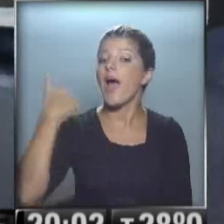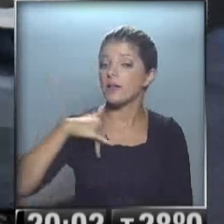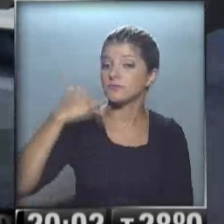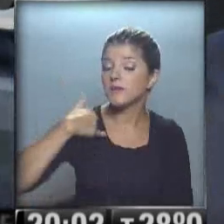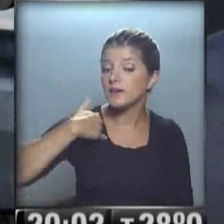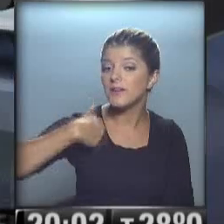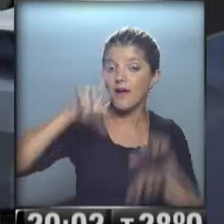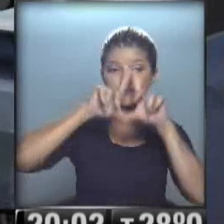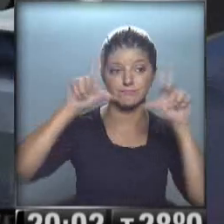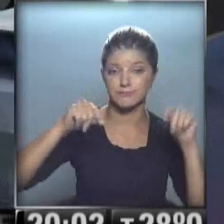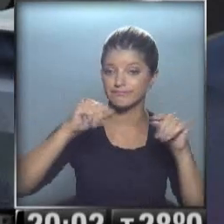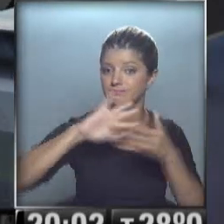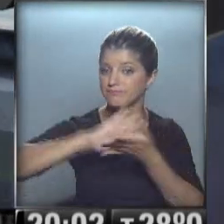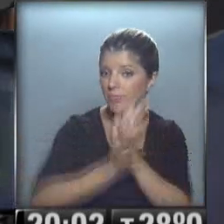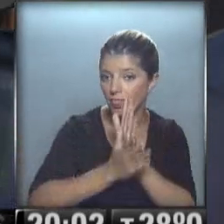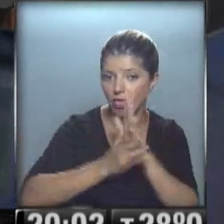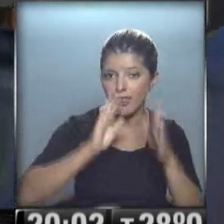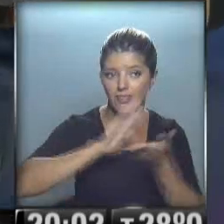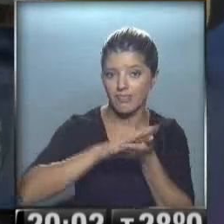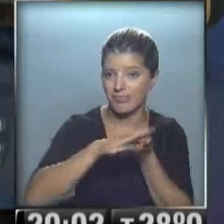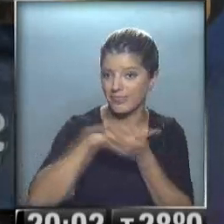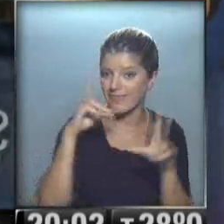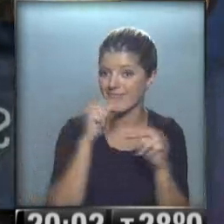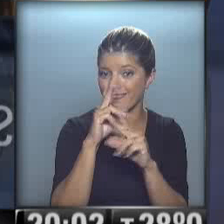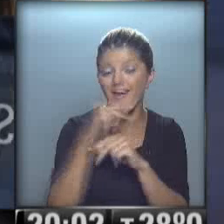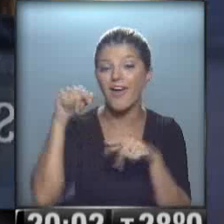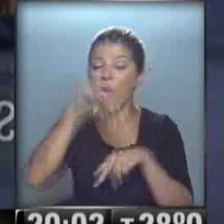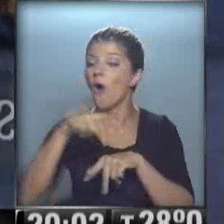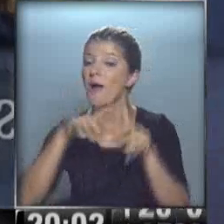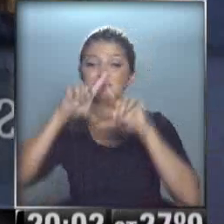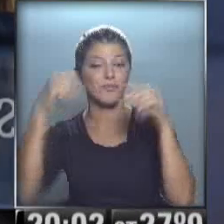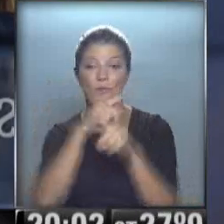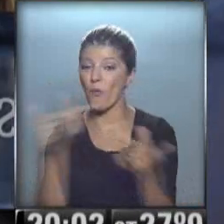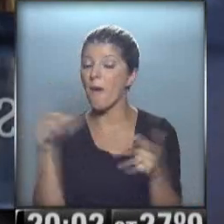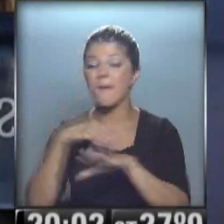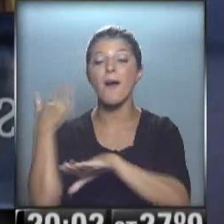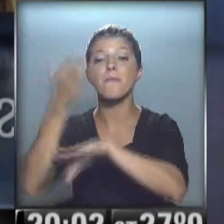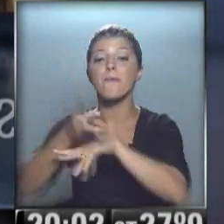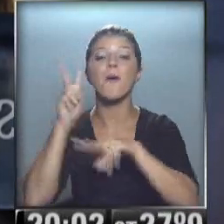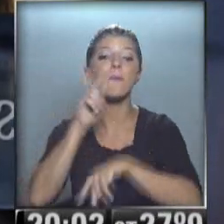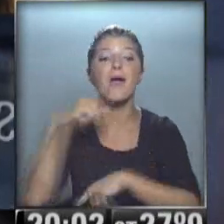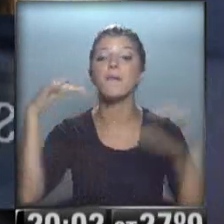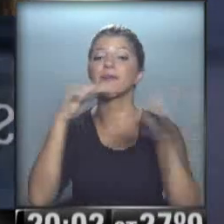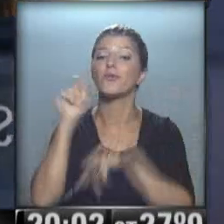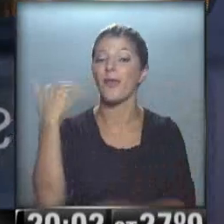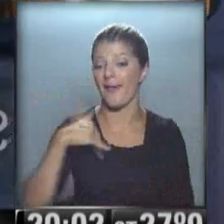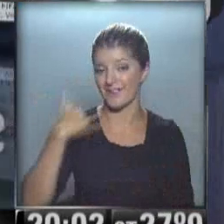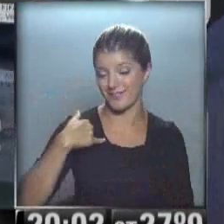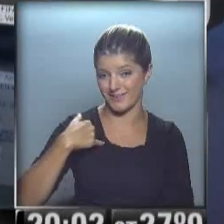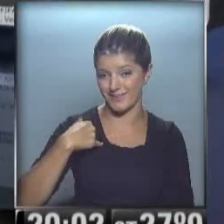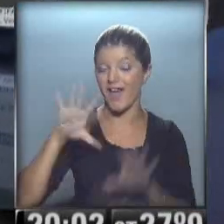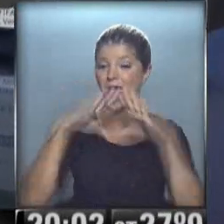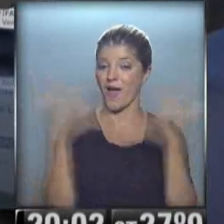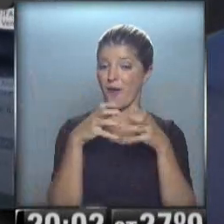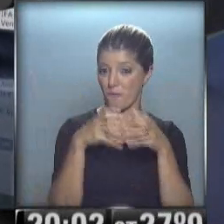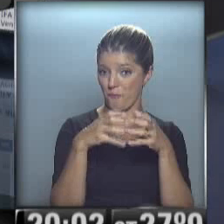Argentina agotó las entradas mundialistas. Ya no quedan localidades para presenciar los partidos del seleccionado en la primera rueda del Mundial de Brasil